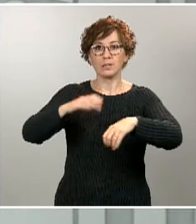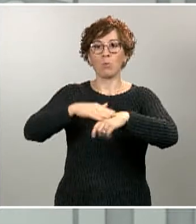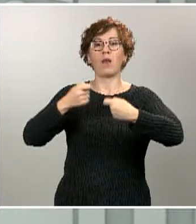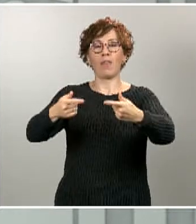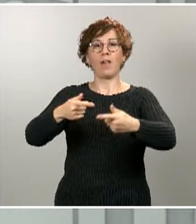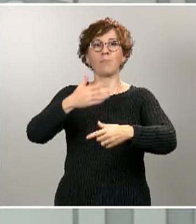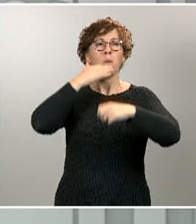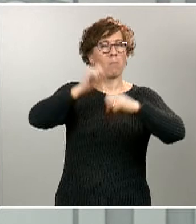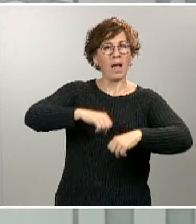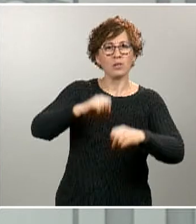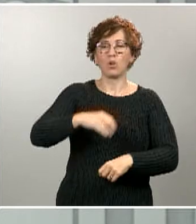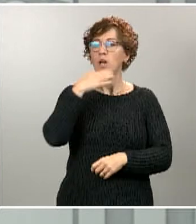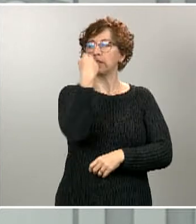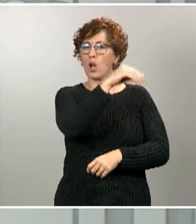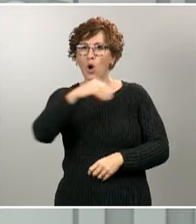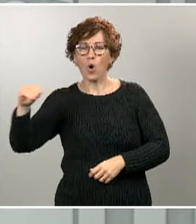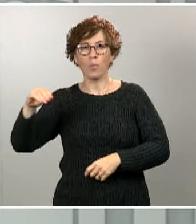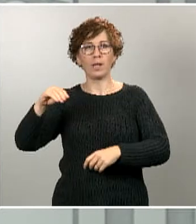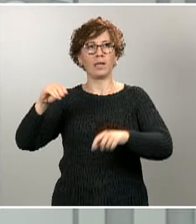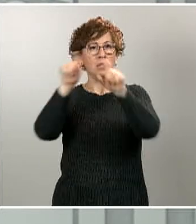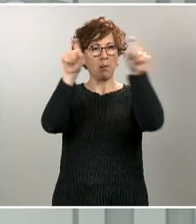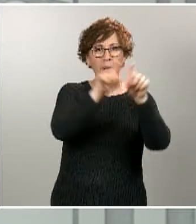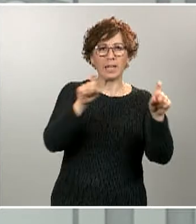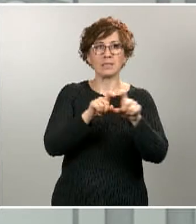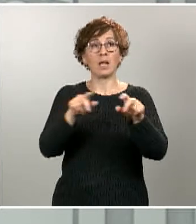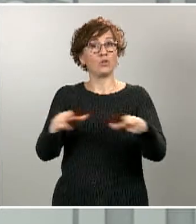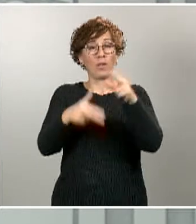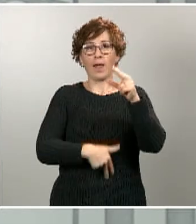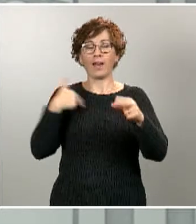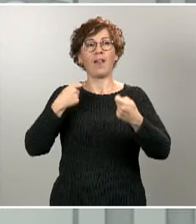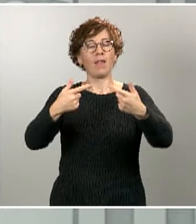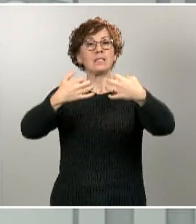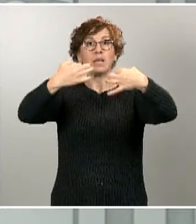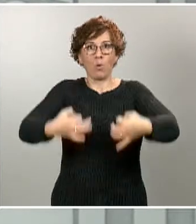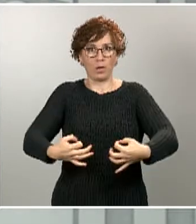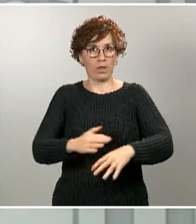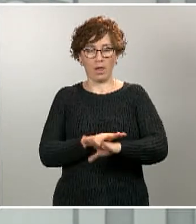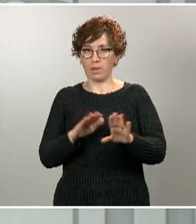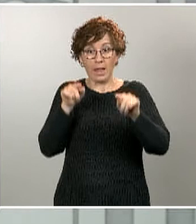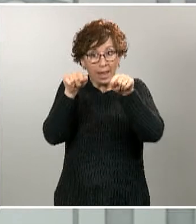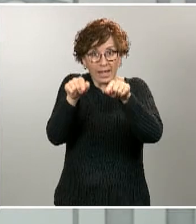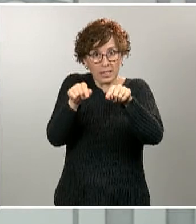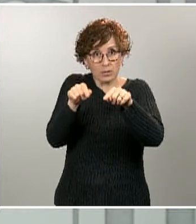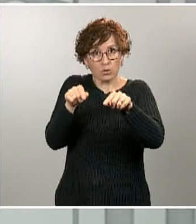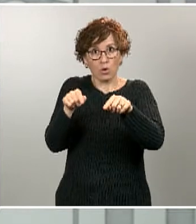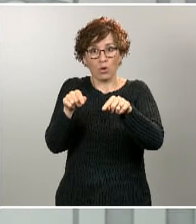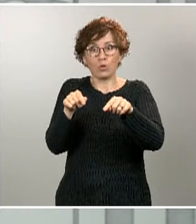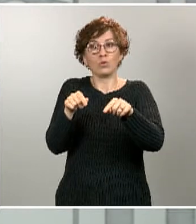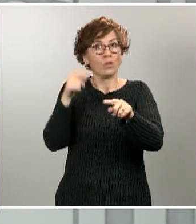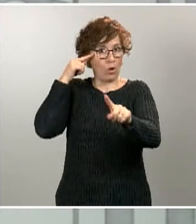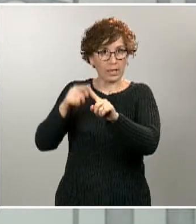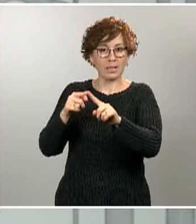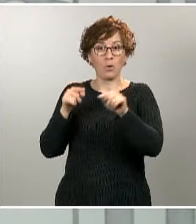modelo productivo, al conjunto de la sociedad. De eso, de lo que se trata, a eso es a lo que estamos invitados, liderados por un